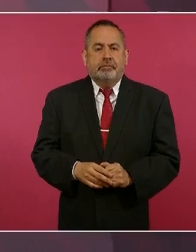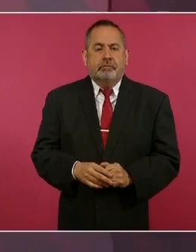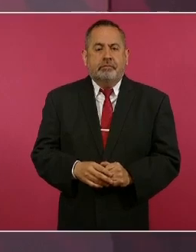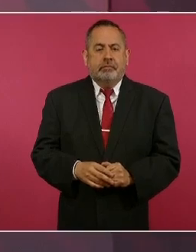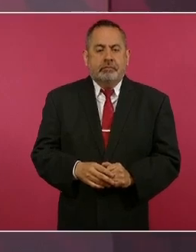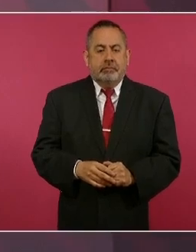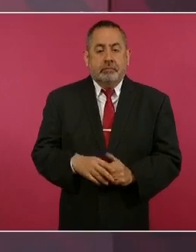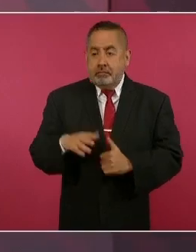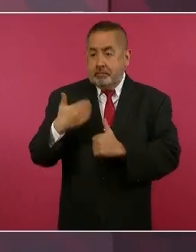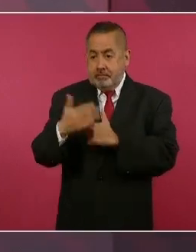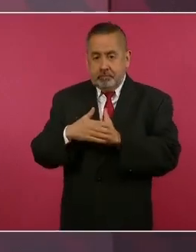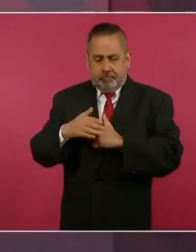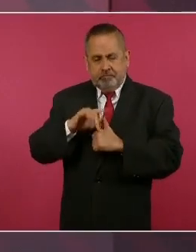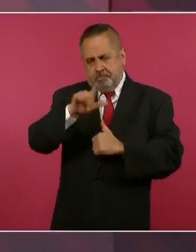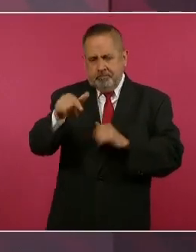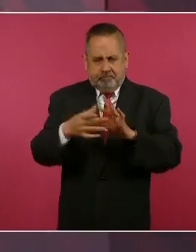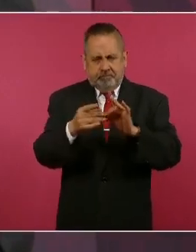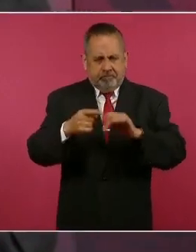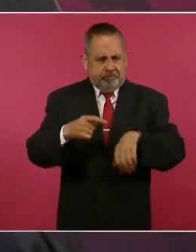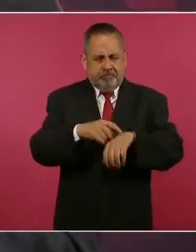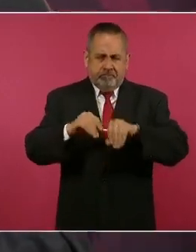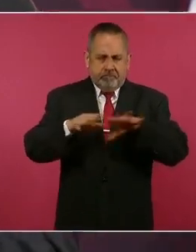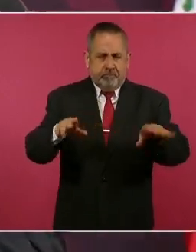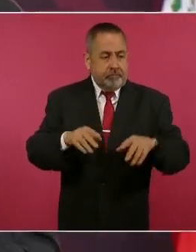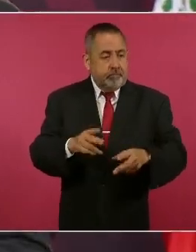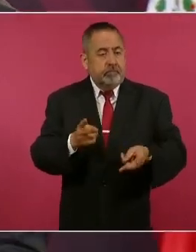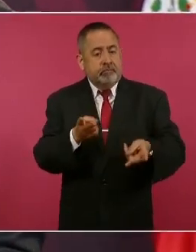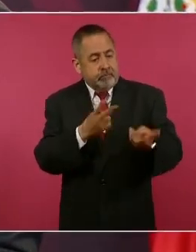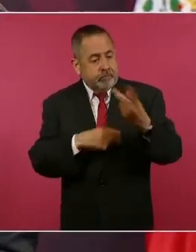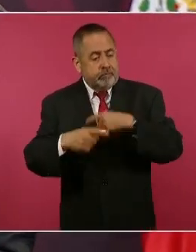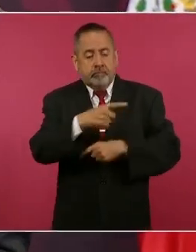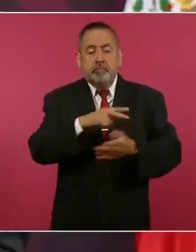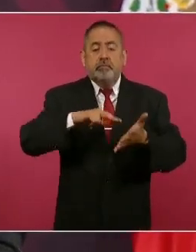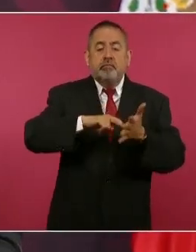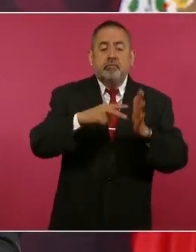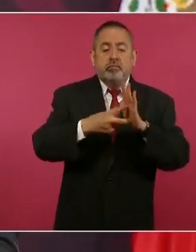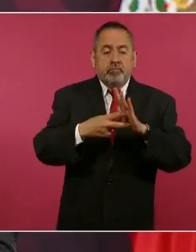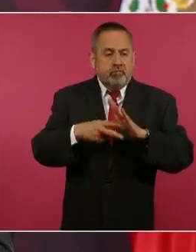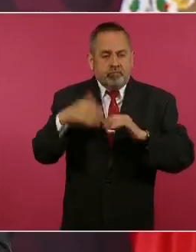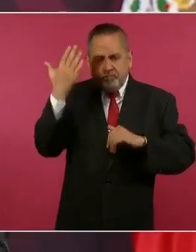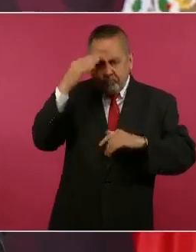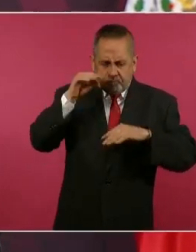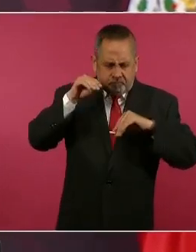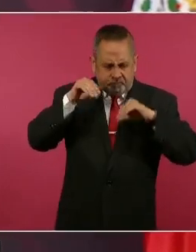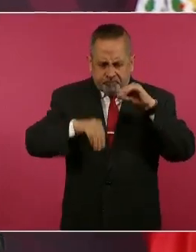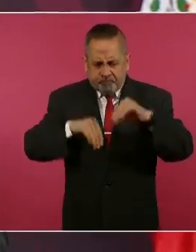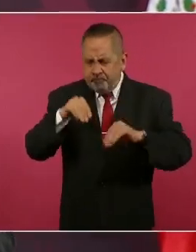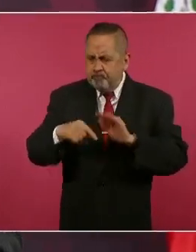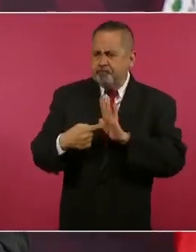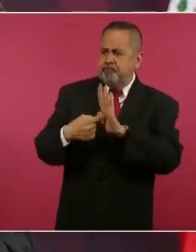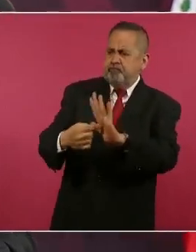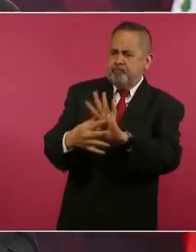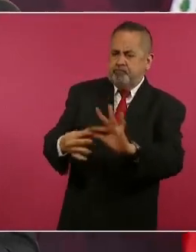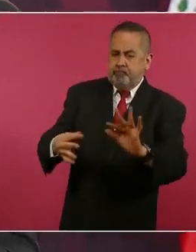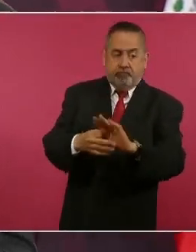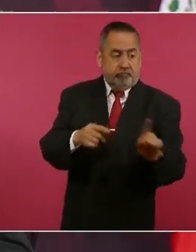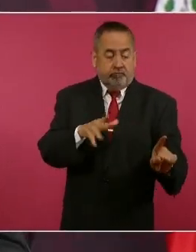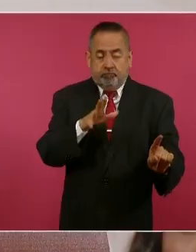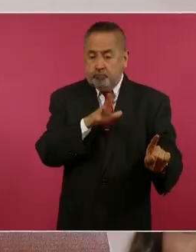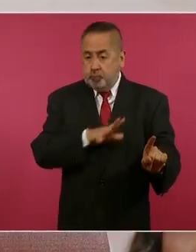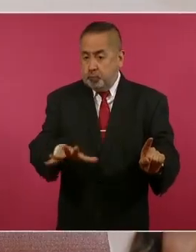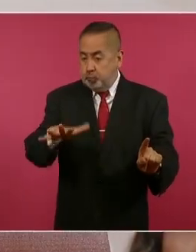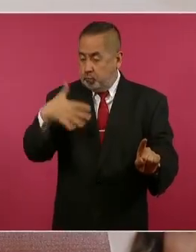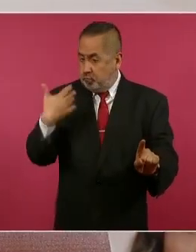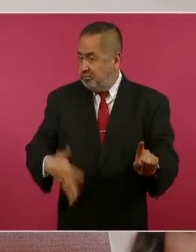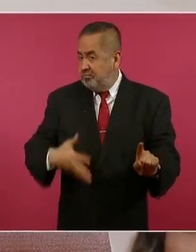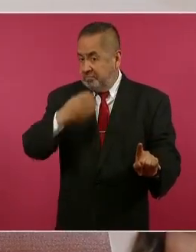Además, vamos a tener tiempo después de que vengan los ingenieros hidráulicos, porque están haciendo cosas extraordinarias. Estamos